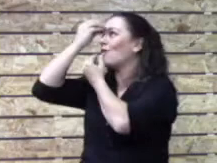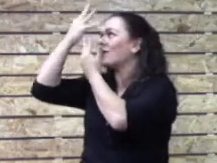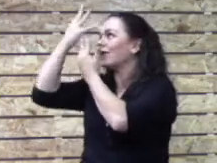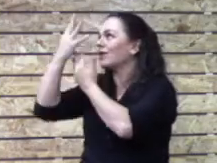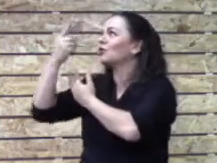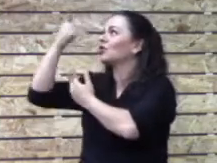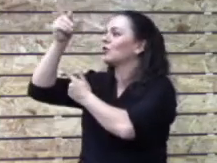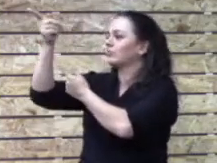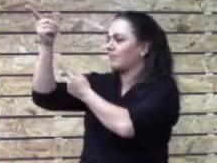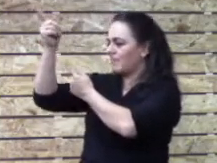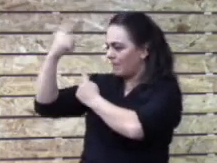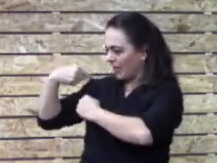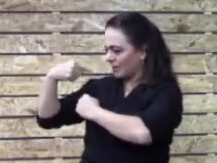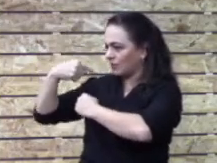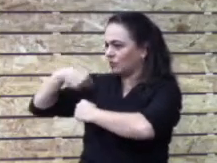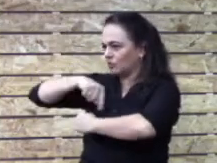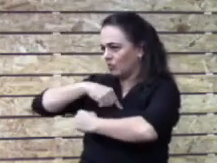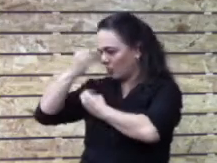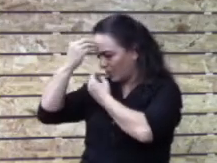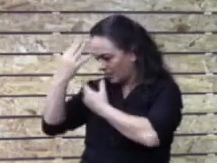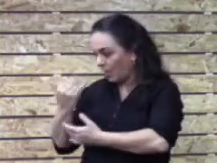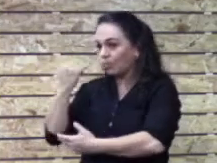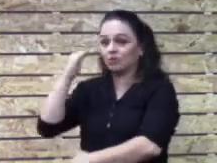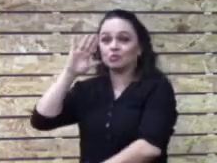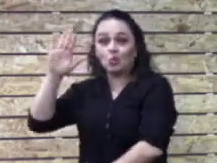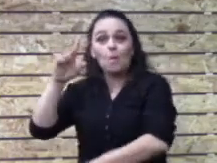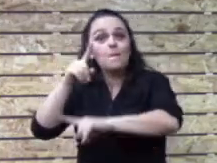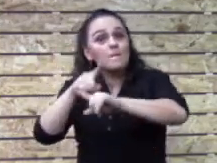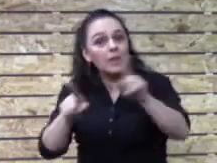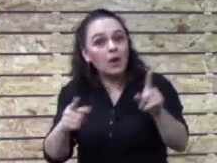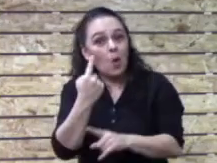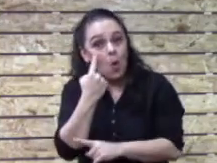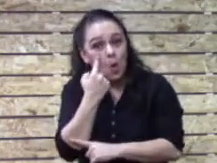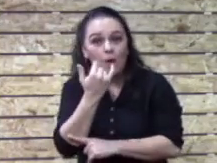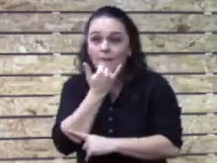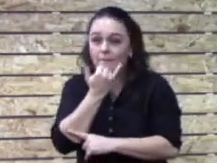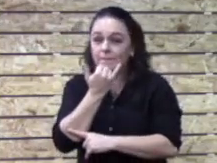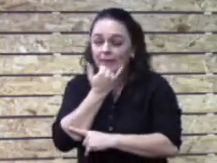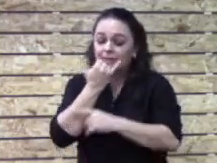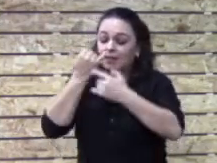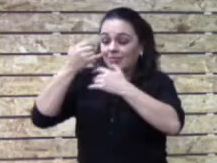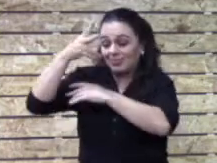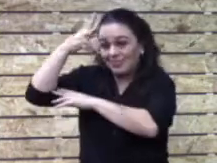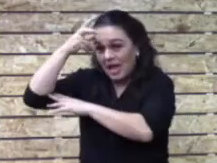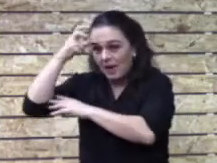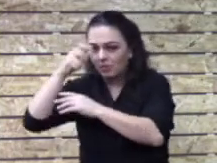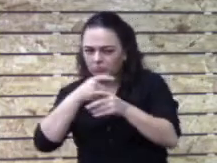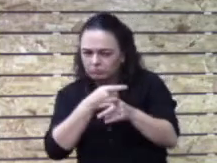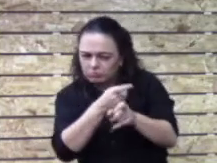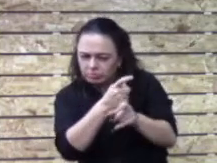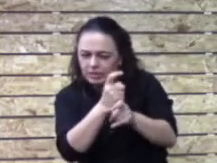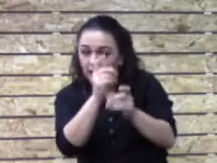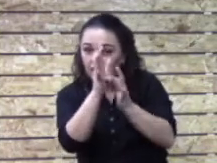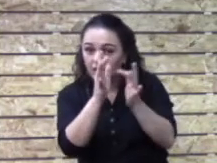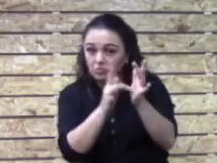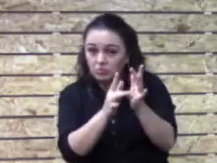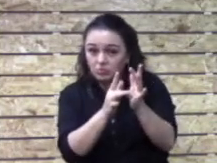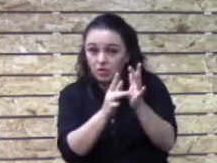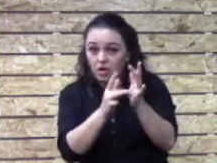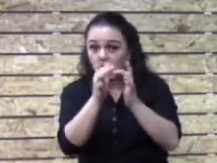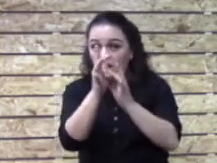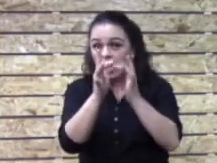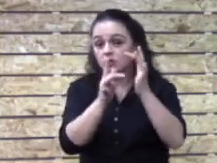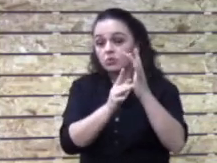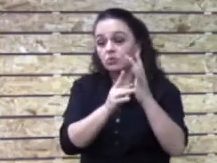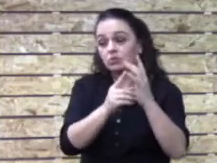está en ese momento en el contexto de la misión cristiana. Y pareciera que Jesús cita posteriormente esto recordando el